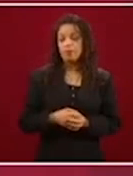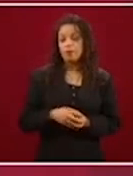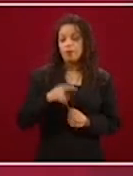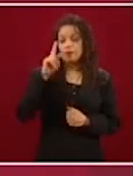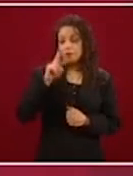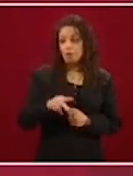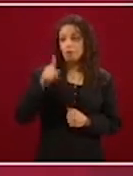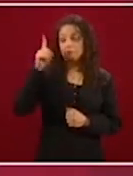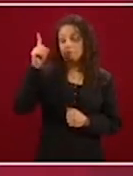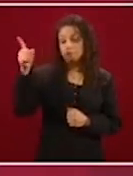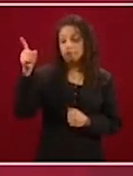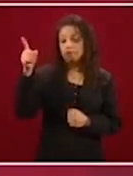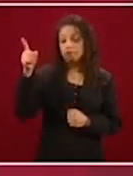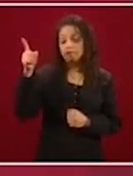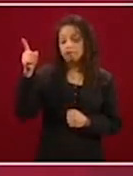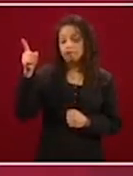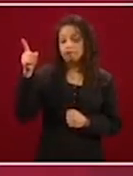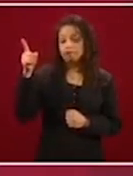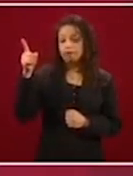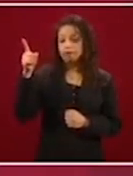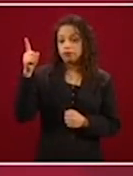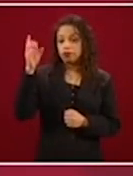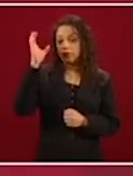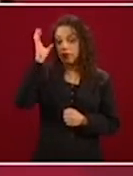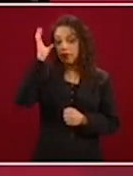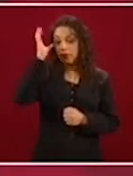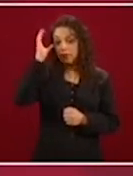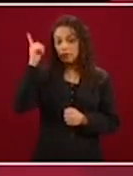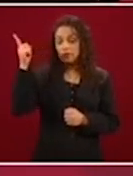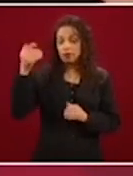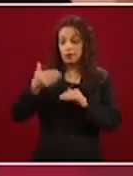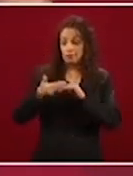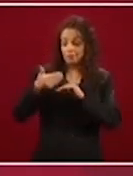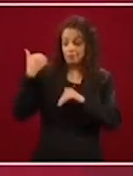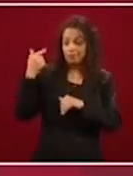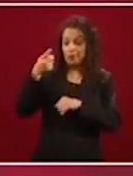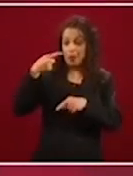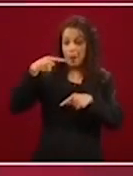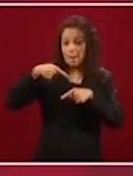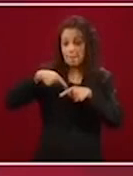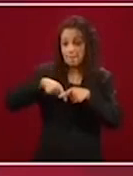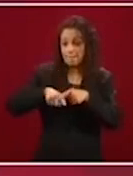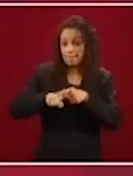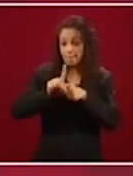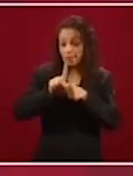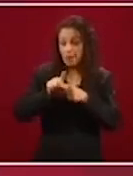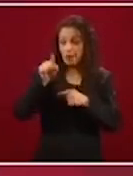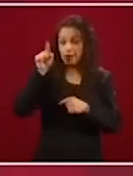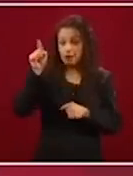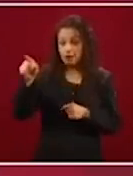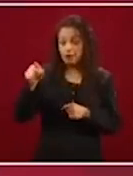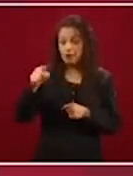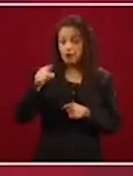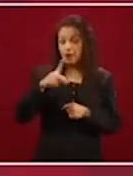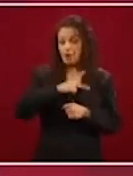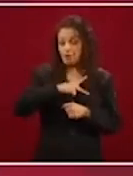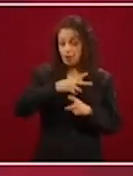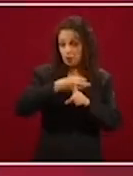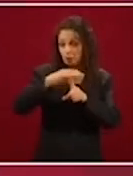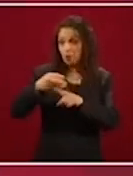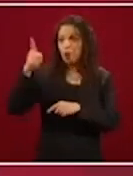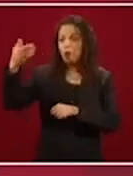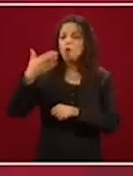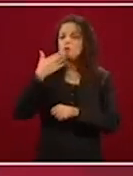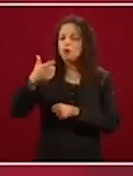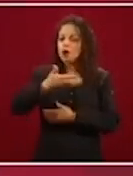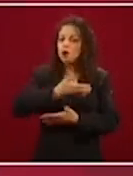mi chico no no hablo de ahorita desde que empezó esto nos ha compartido toda la información nos han